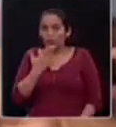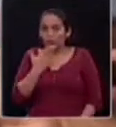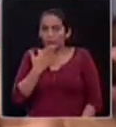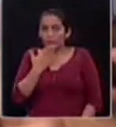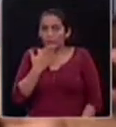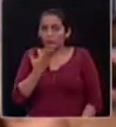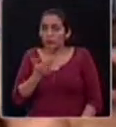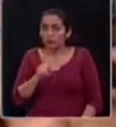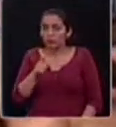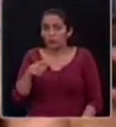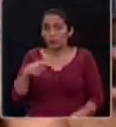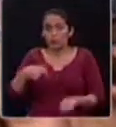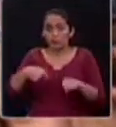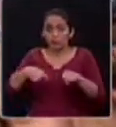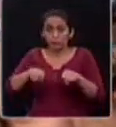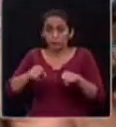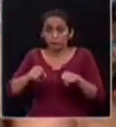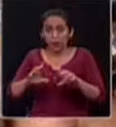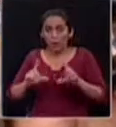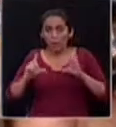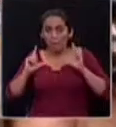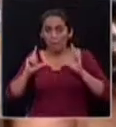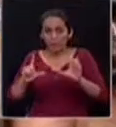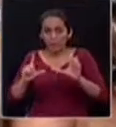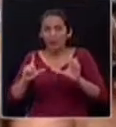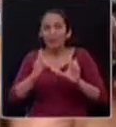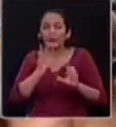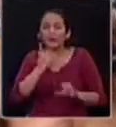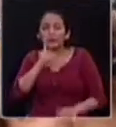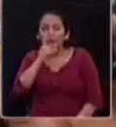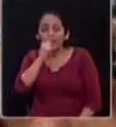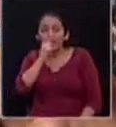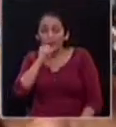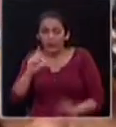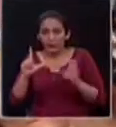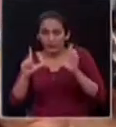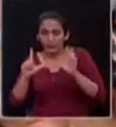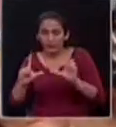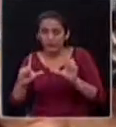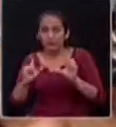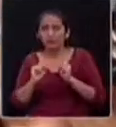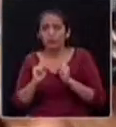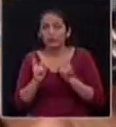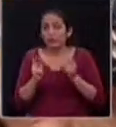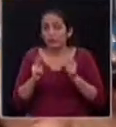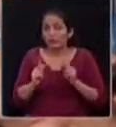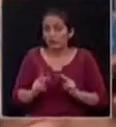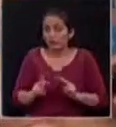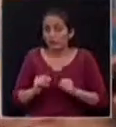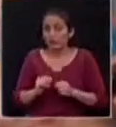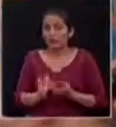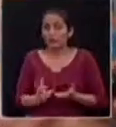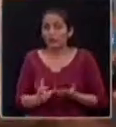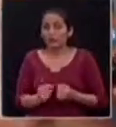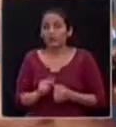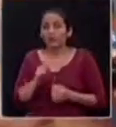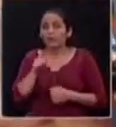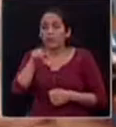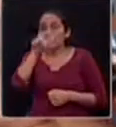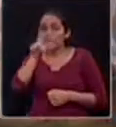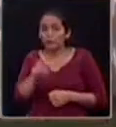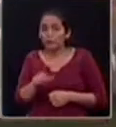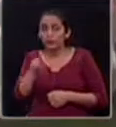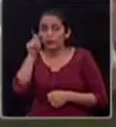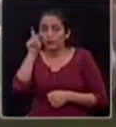asignación de placas naranja y la certificación de los conductores mediante su obtención de las licencias categoría